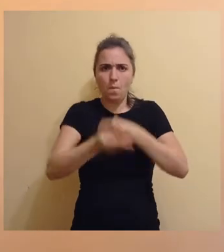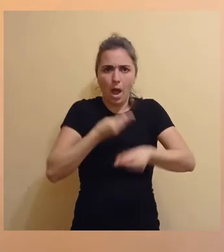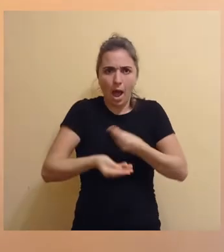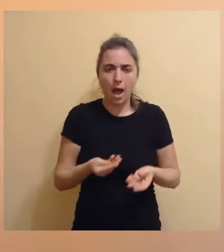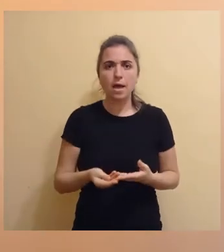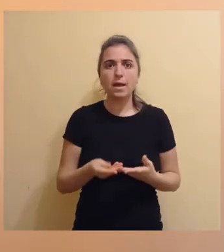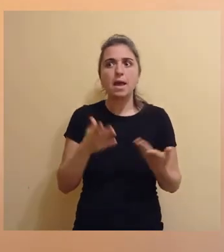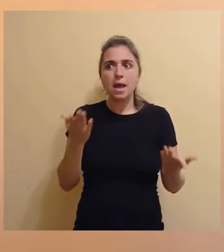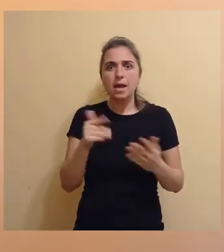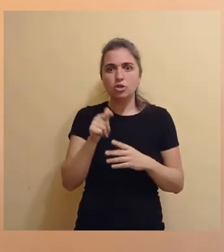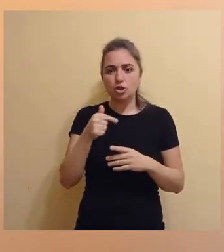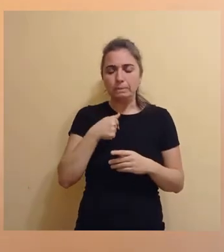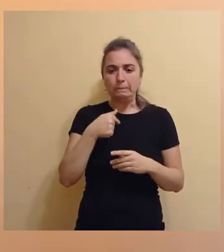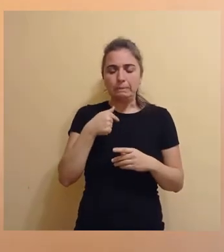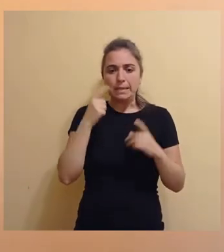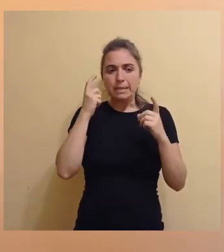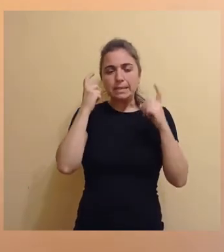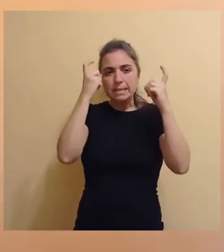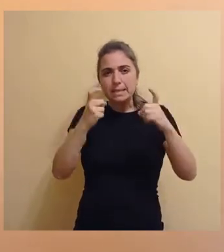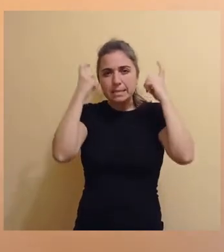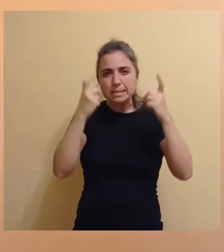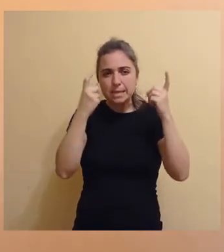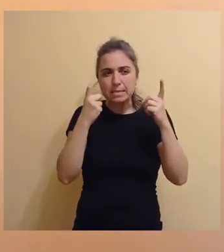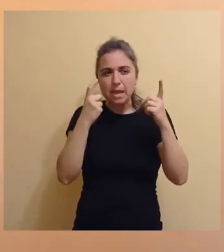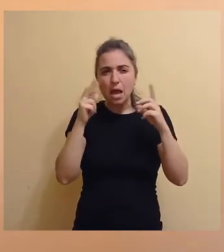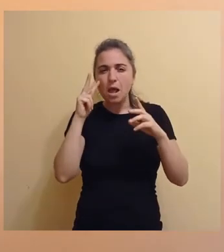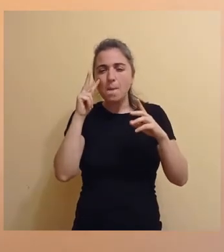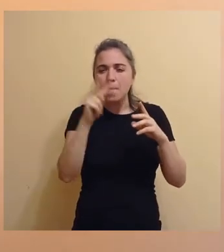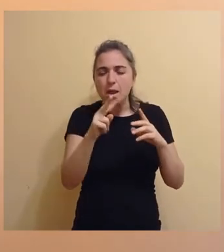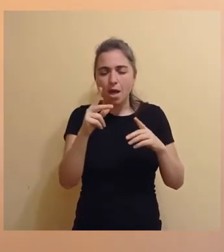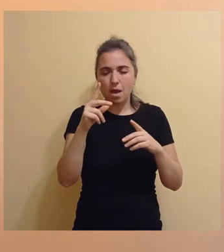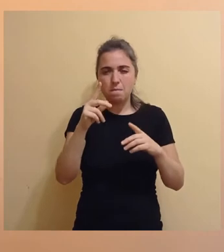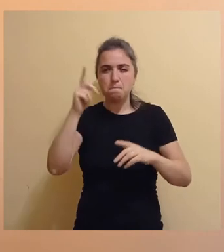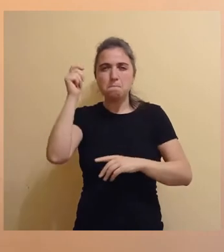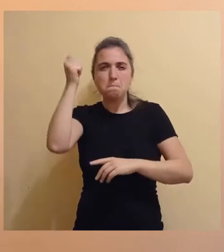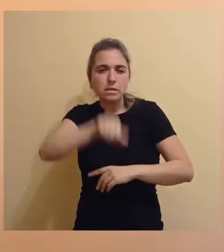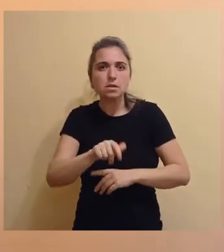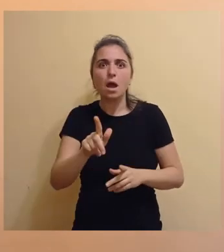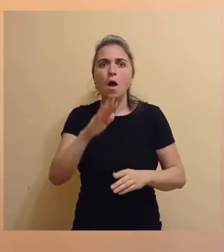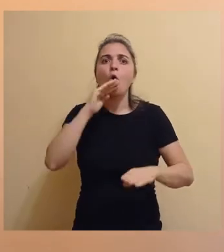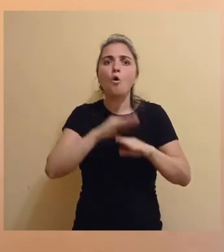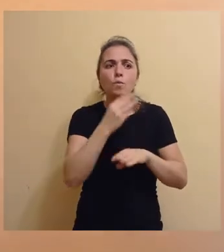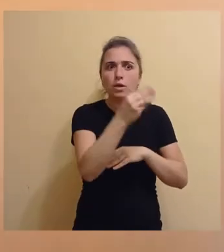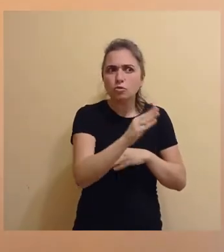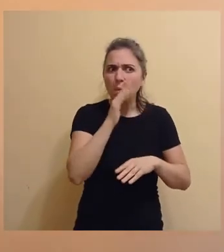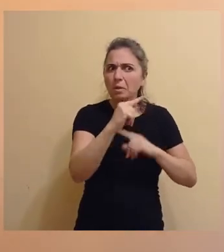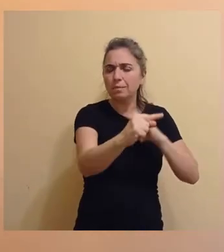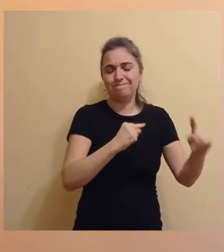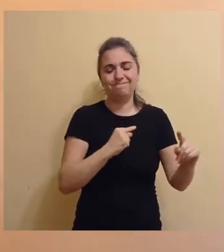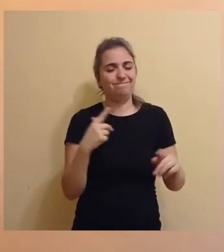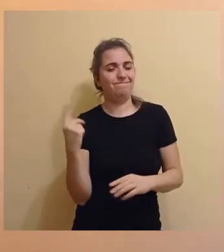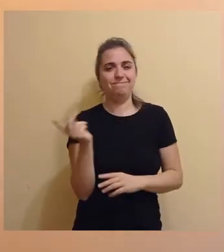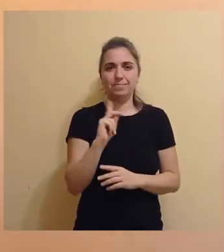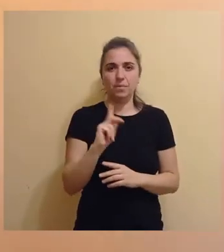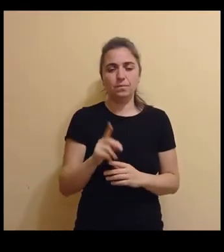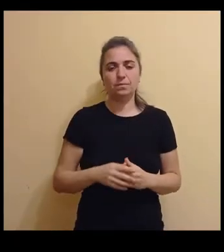tenemos que tener en cuenta hacia dónde miramos, ¿no? Y intentar salirnos desde esa mirada que es muy machista de la culpa es suya porque